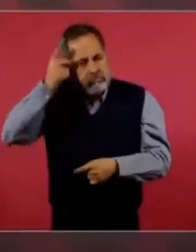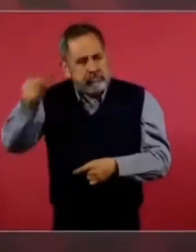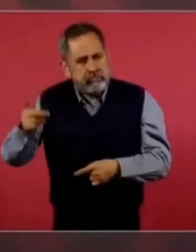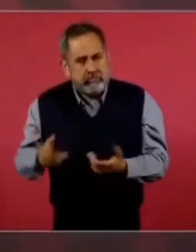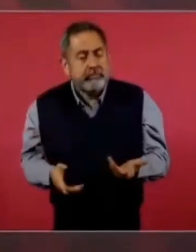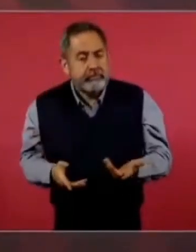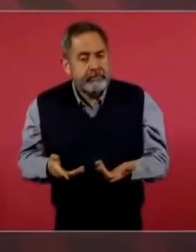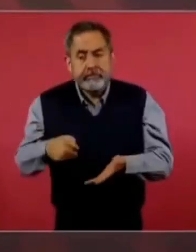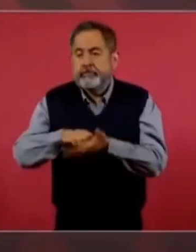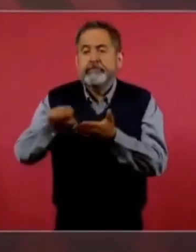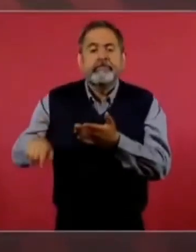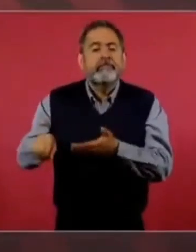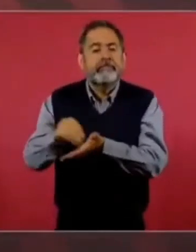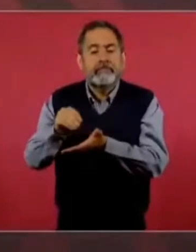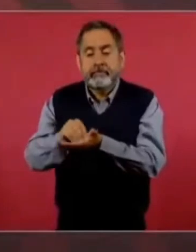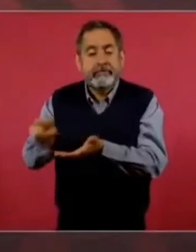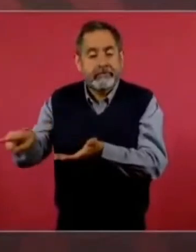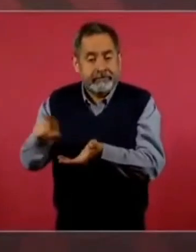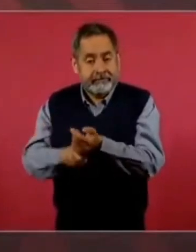100,000